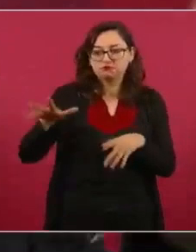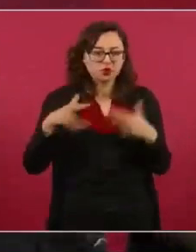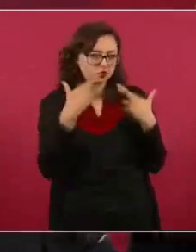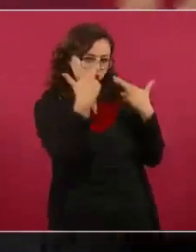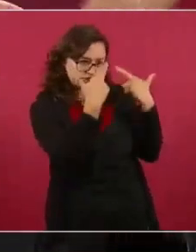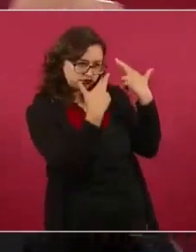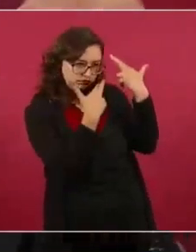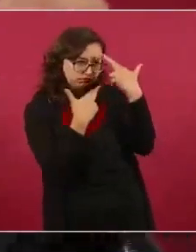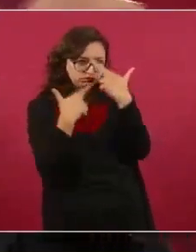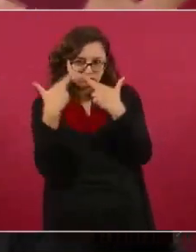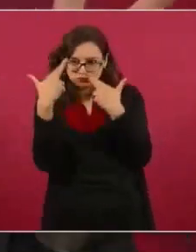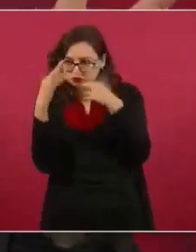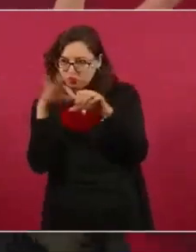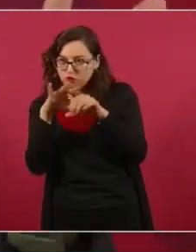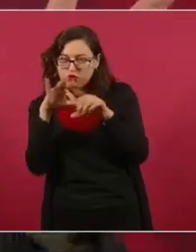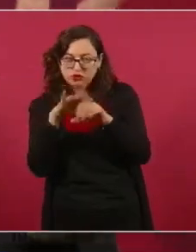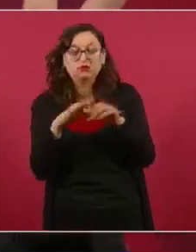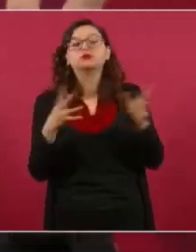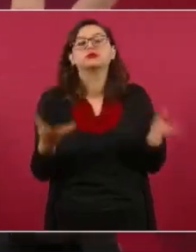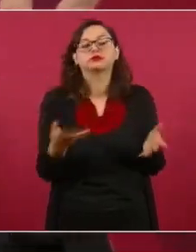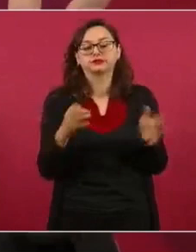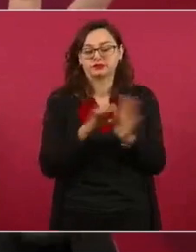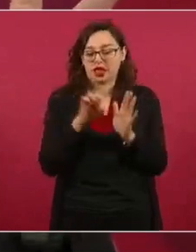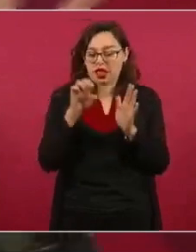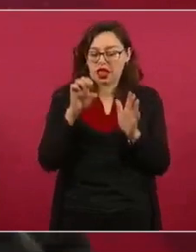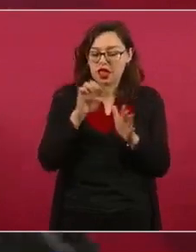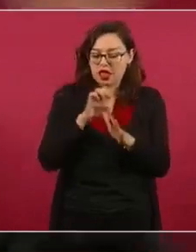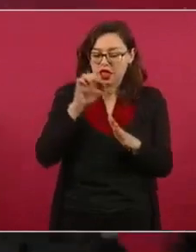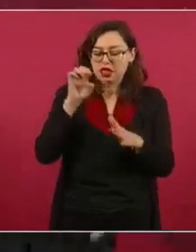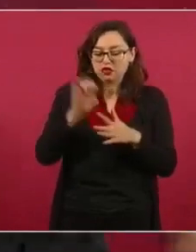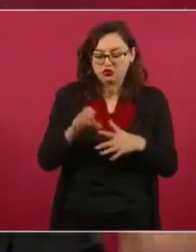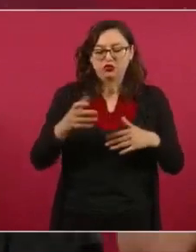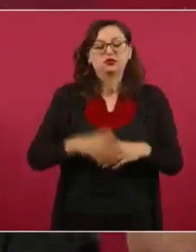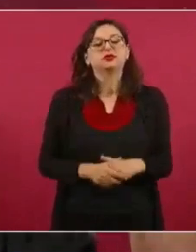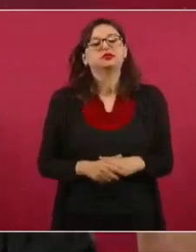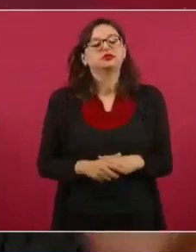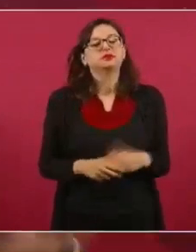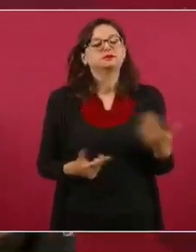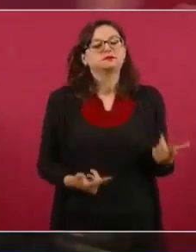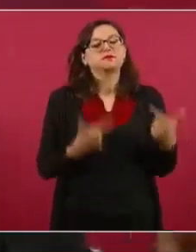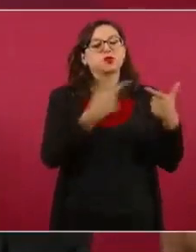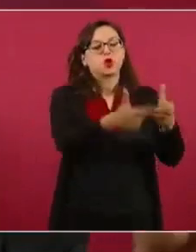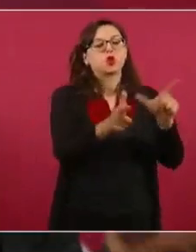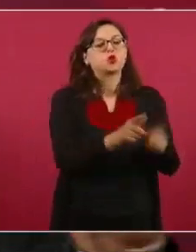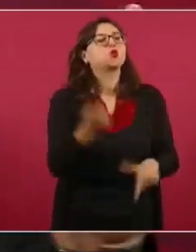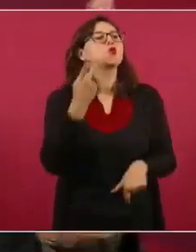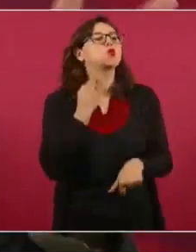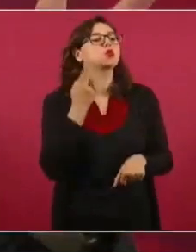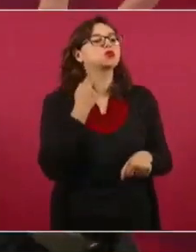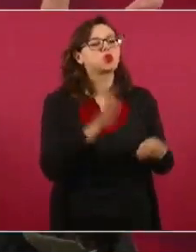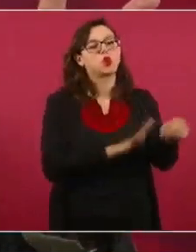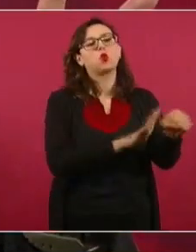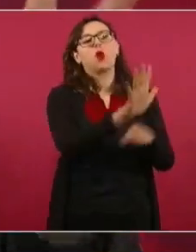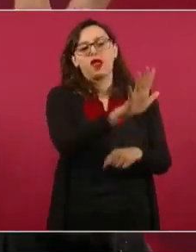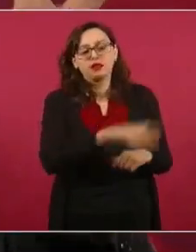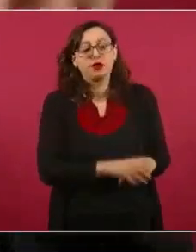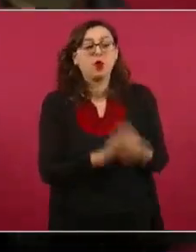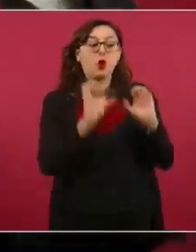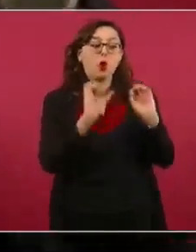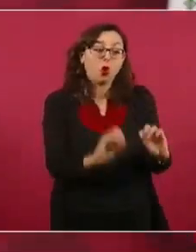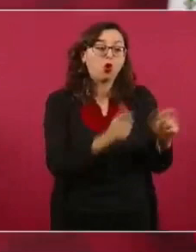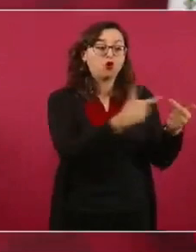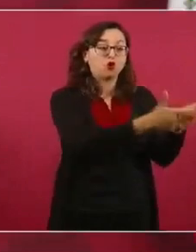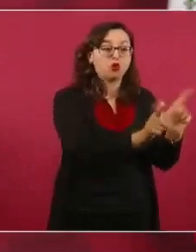Entonces, a ver, ¿dónde está el partido? O el bloque de partido. Eso es una que